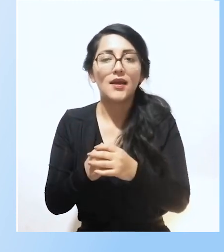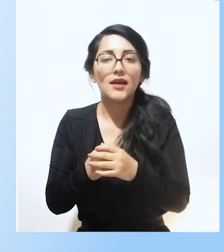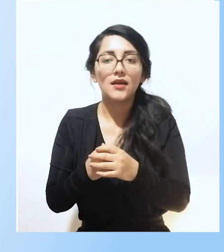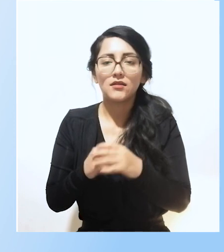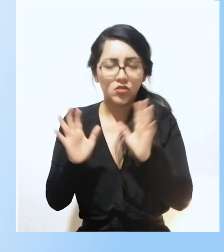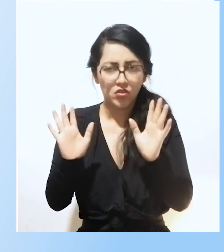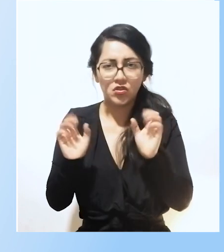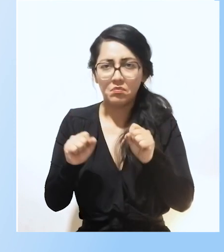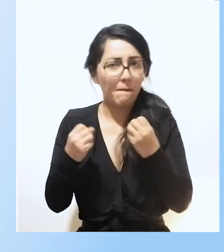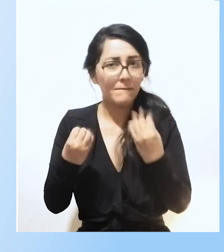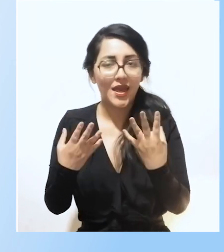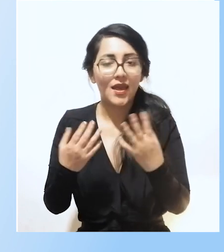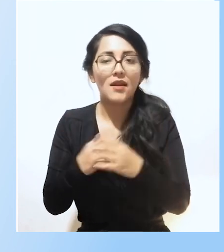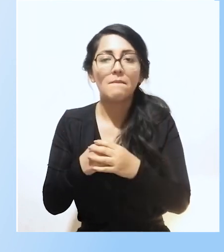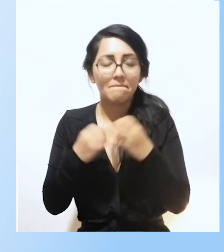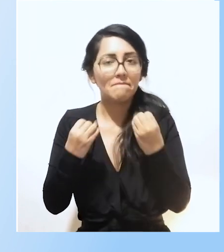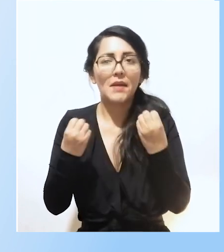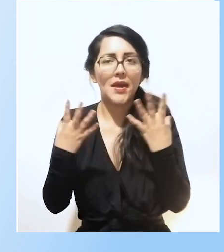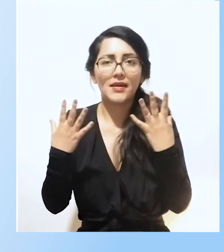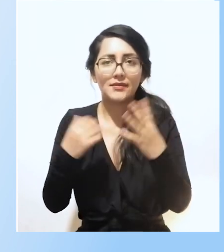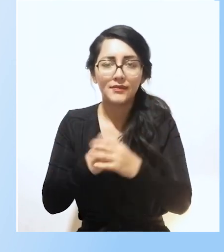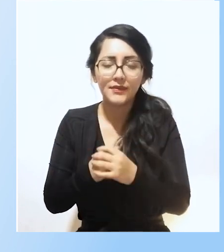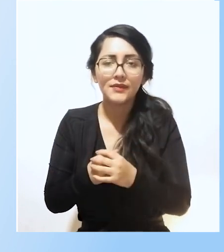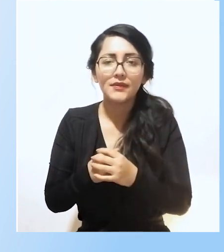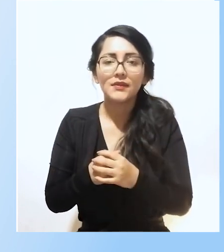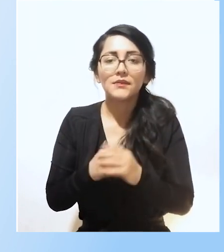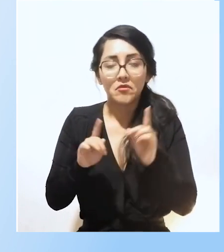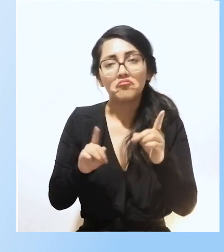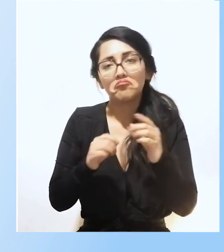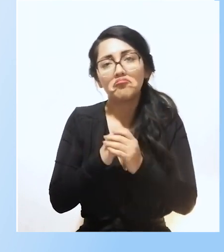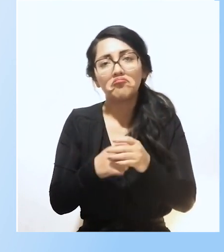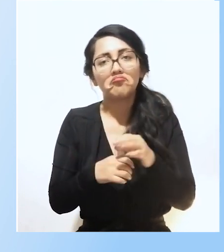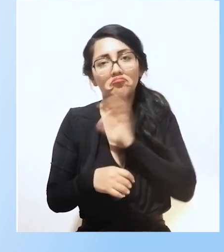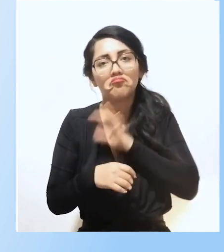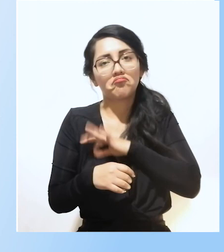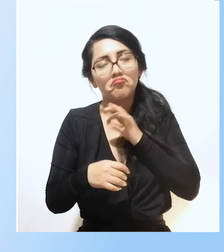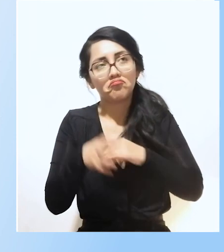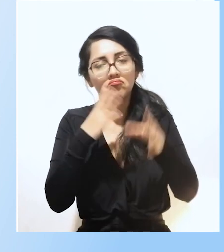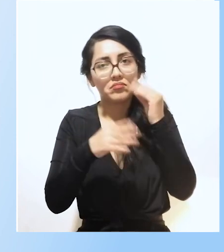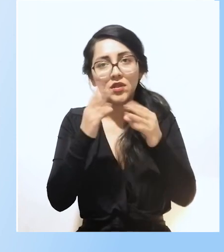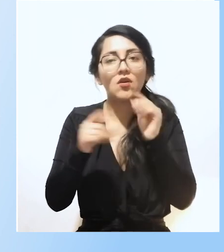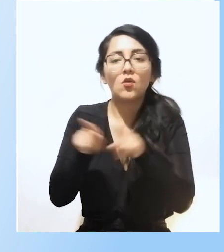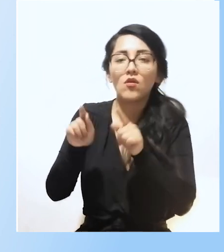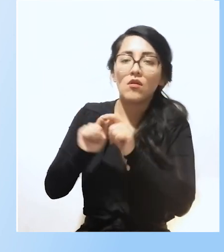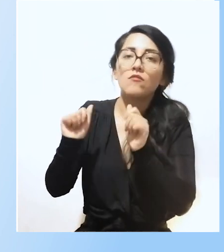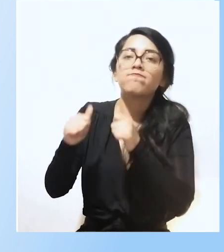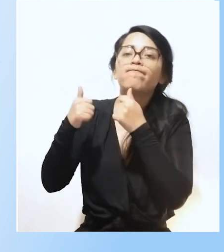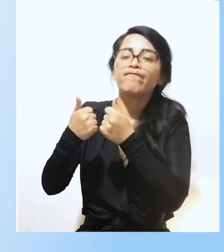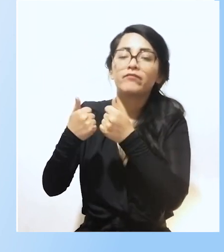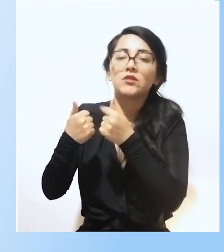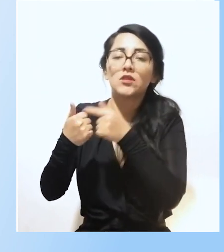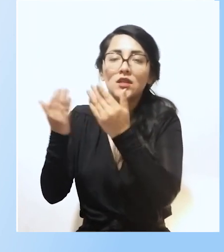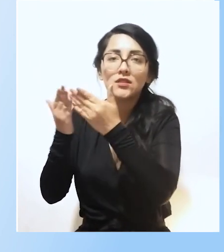ser excelente, pero cuando menos es buena o muy buena. Y ahí nos va a dar los recursos para enfrentarnos a